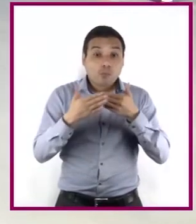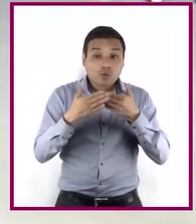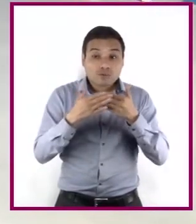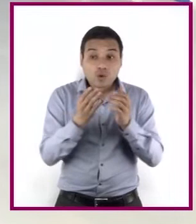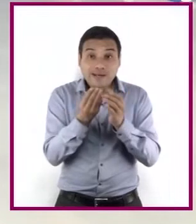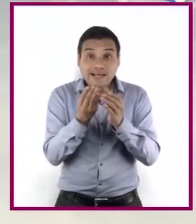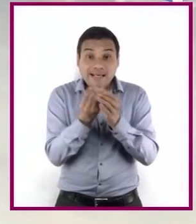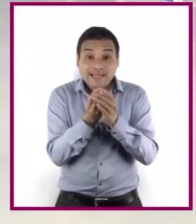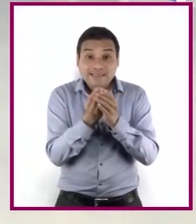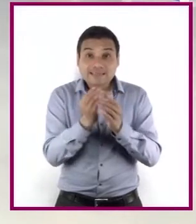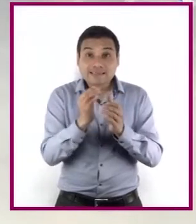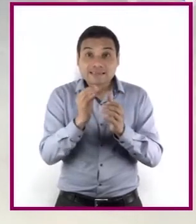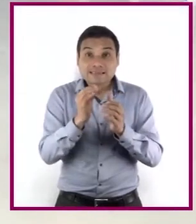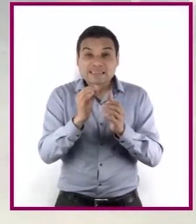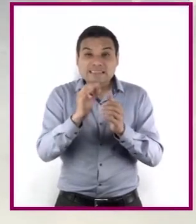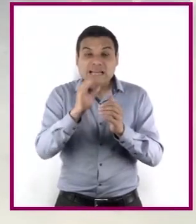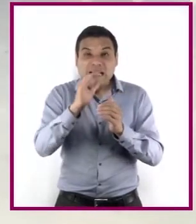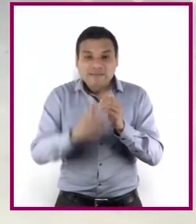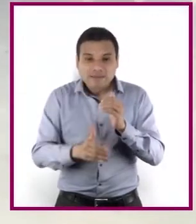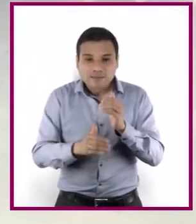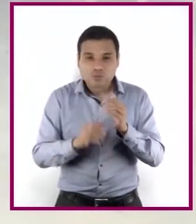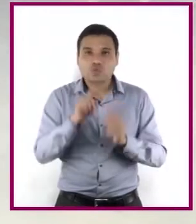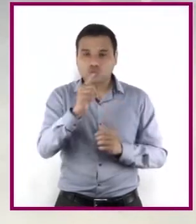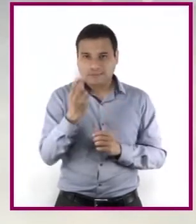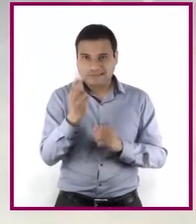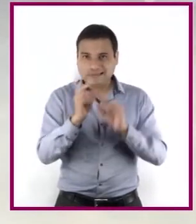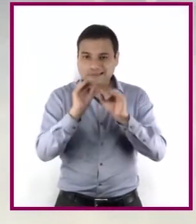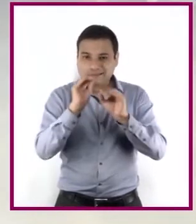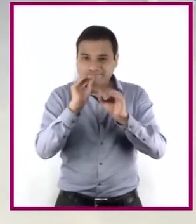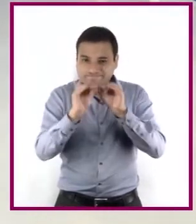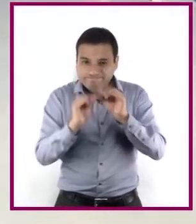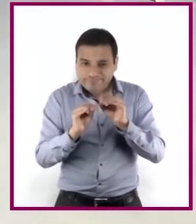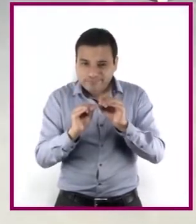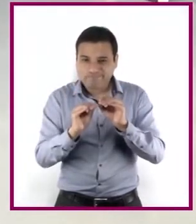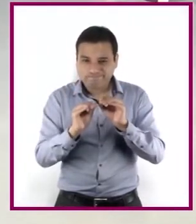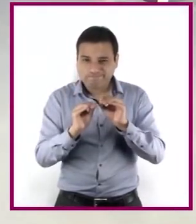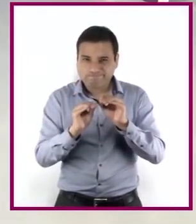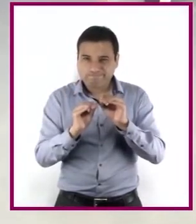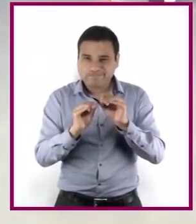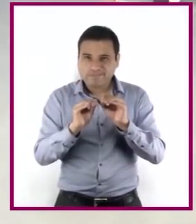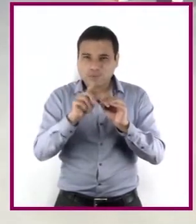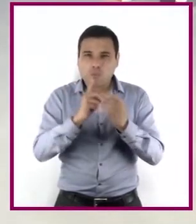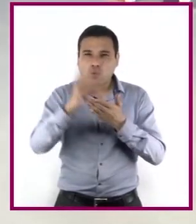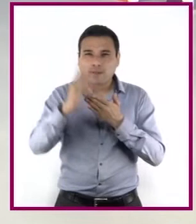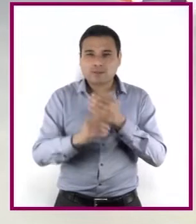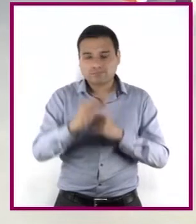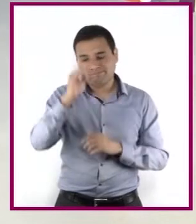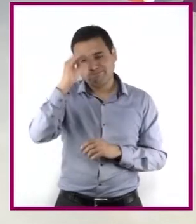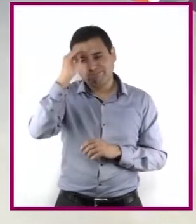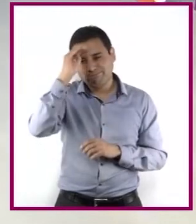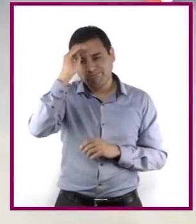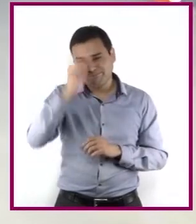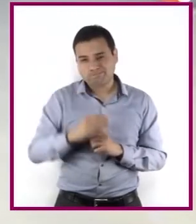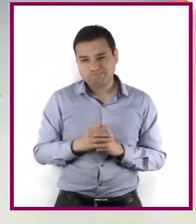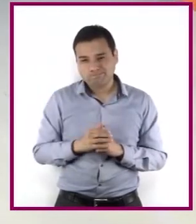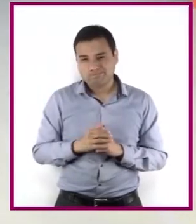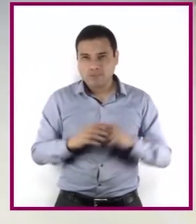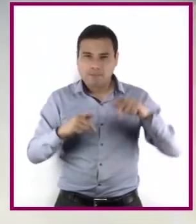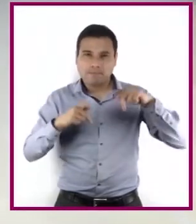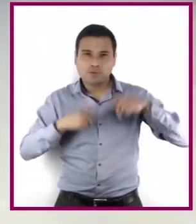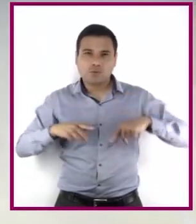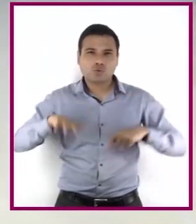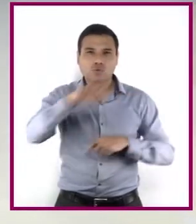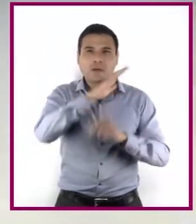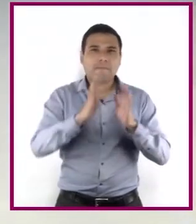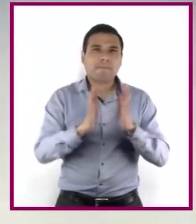construyan una visión crítica de las dimensiones política, civil y social de la participación ciudadana, y